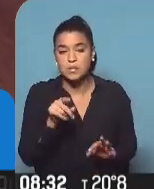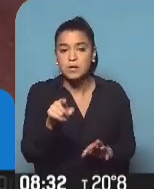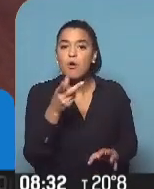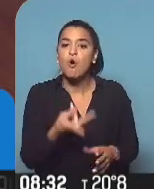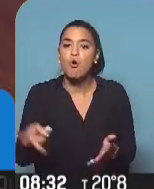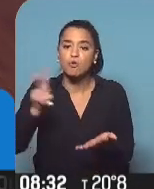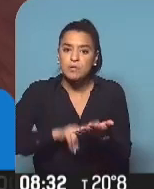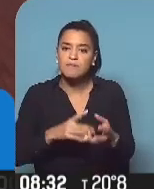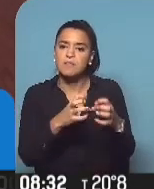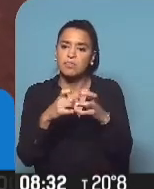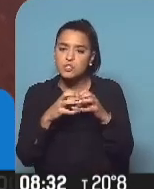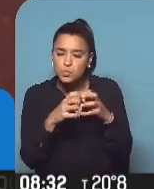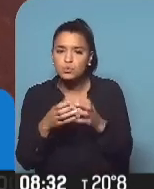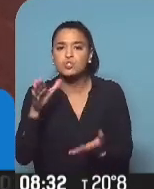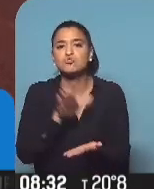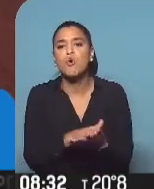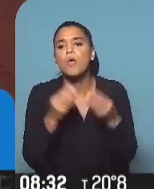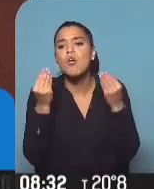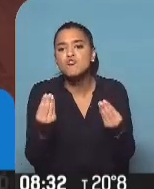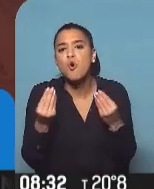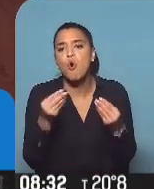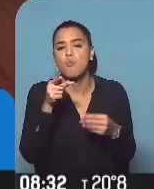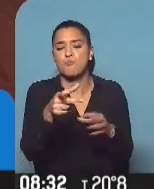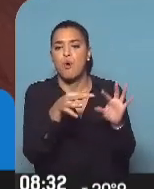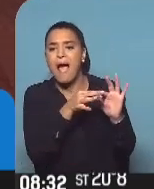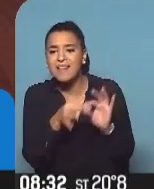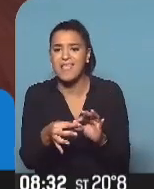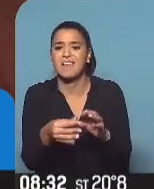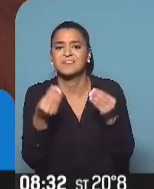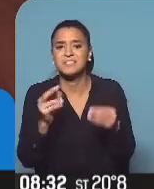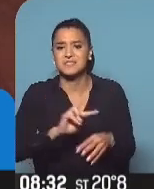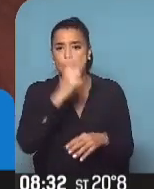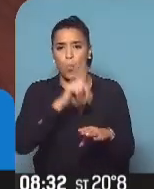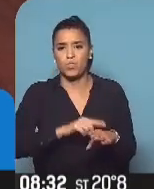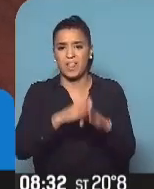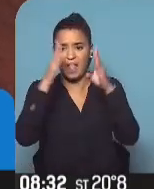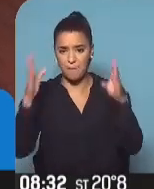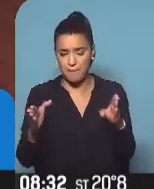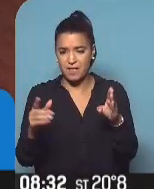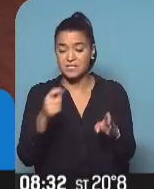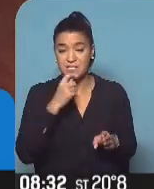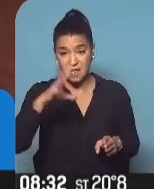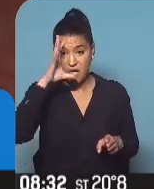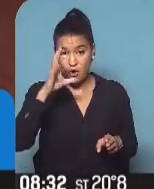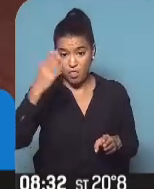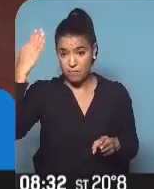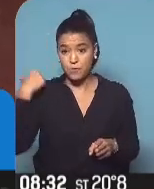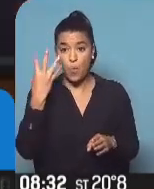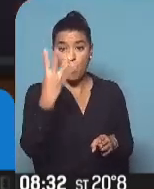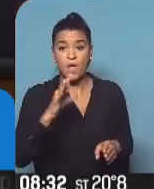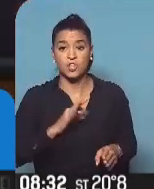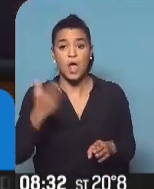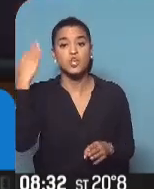estar sobre la mesa la discusión sobre cómo va a ser esta alianza en esta segunda etapa. Si recordamos, hace 4